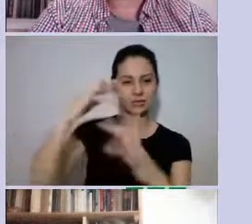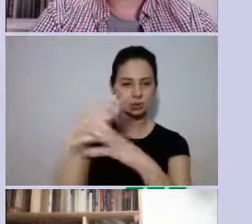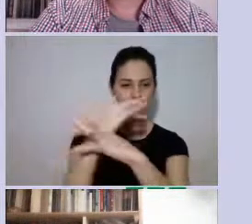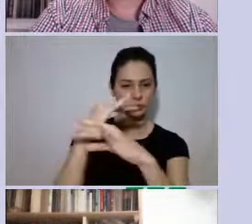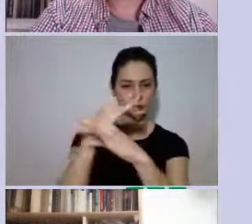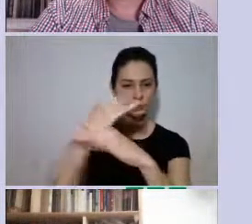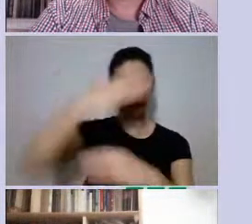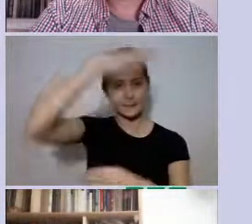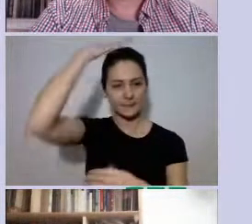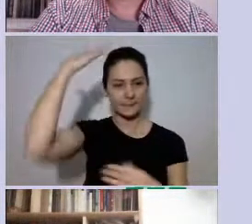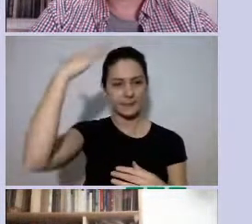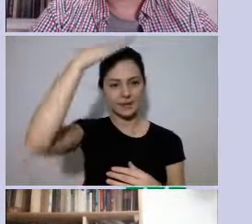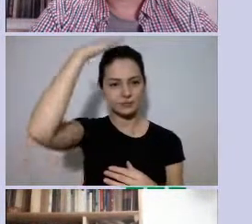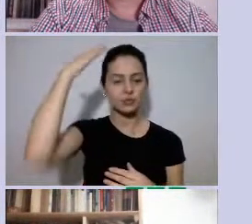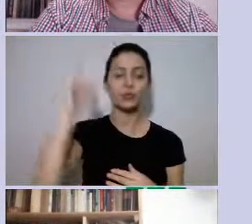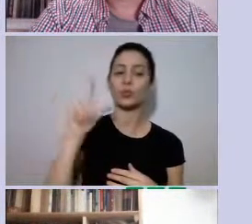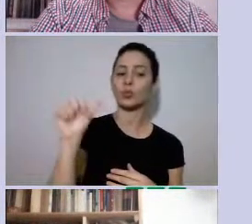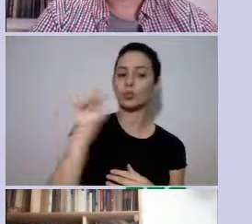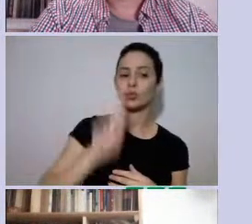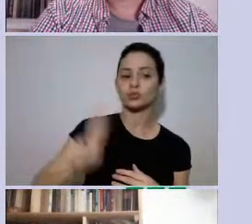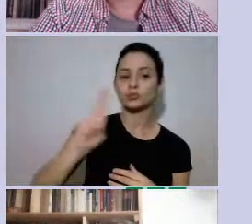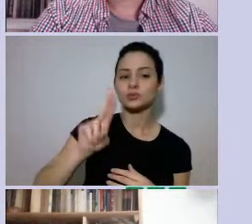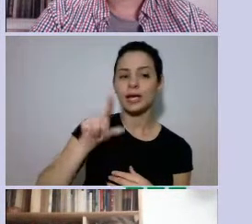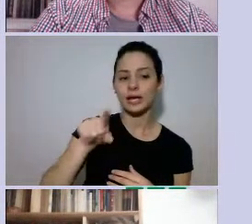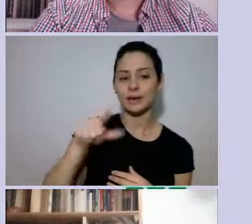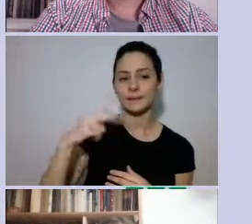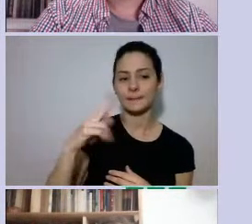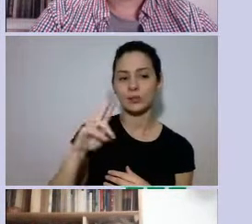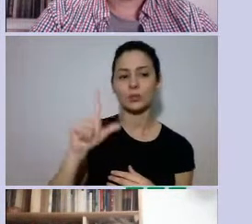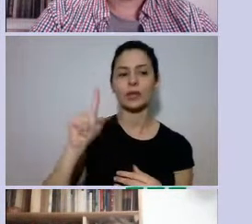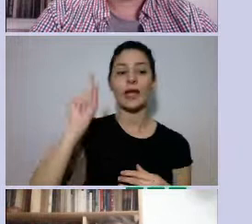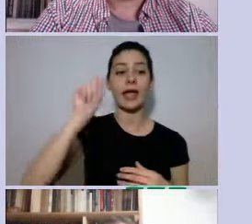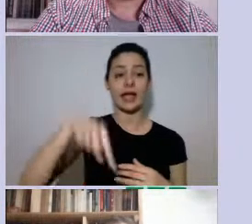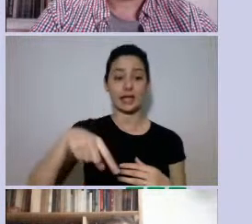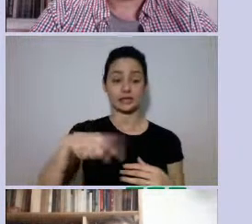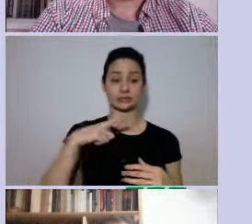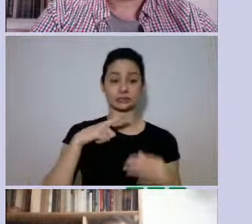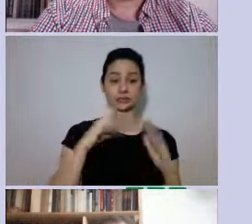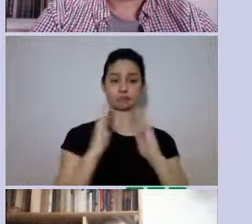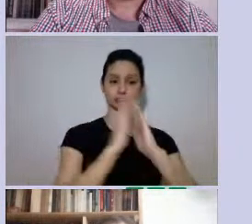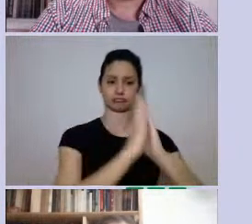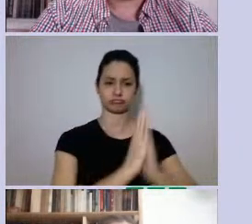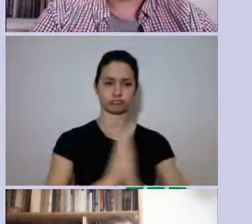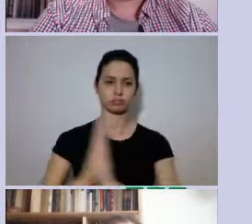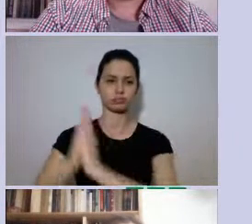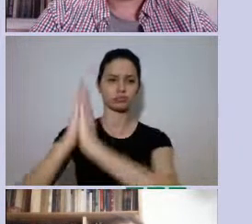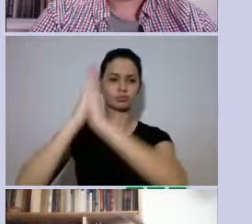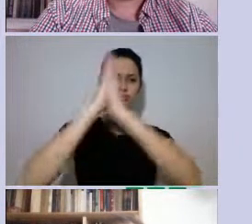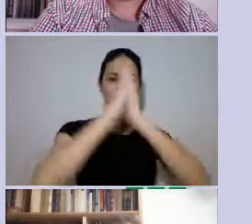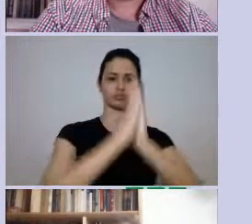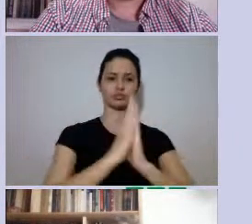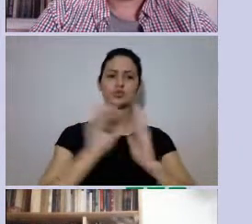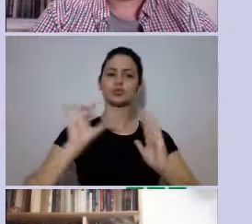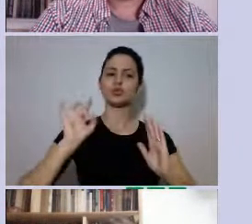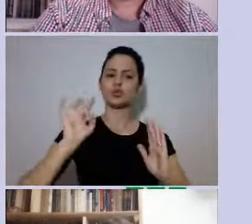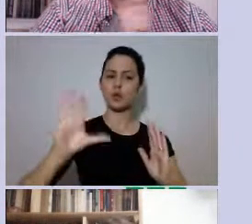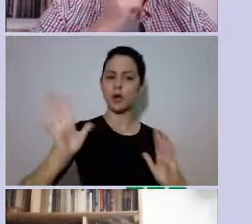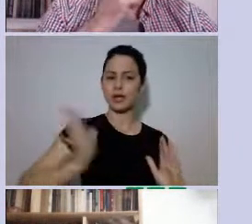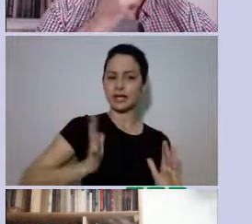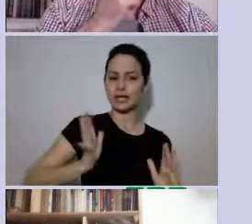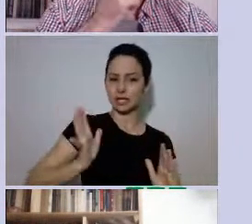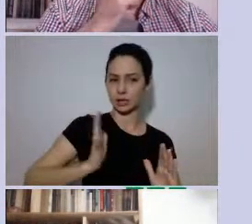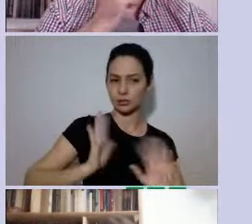que el consumo del pulque era de carácter ritual, reservado a la nobleza, o también